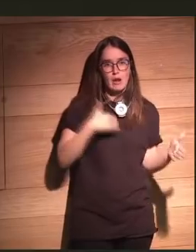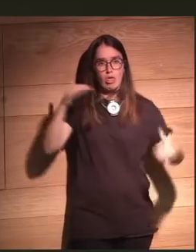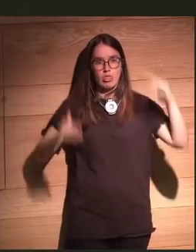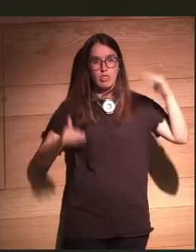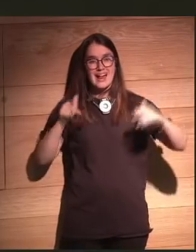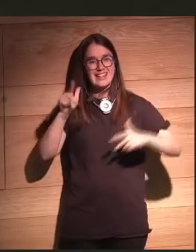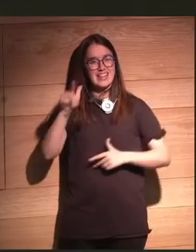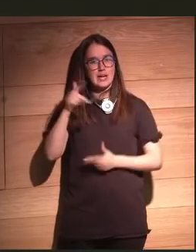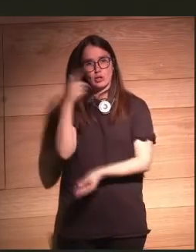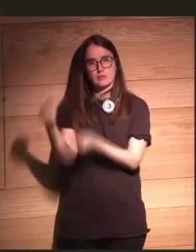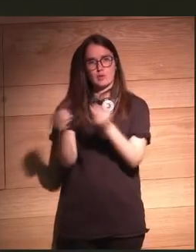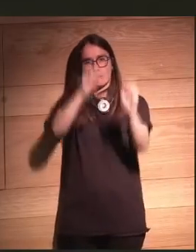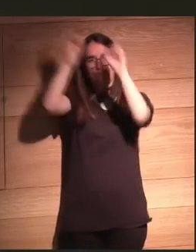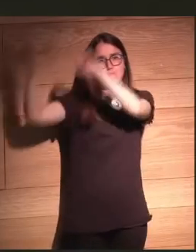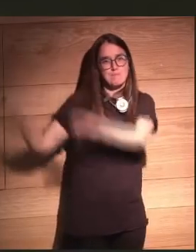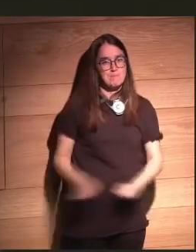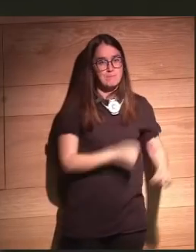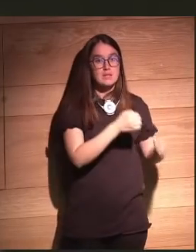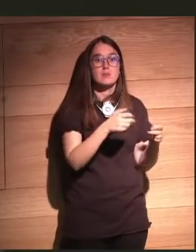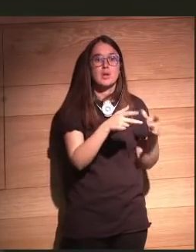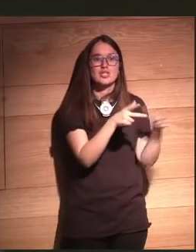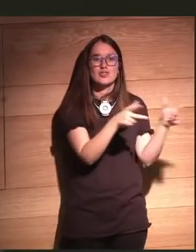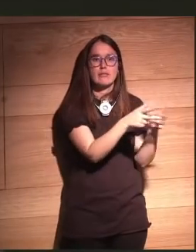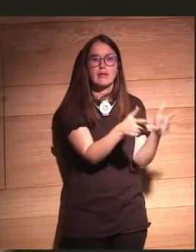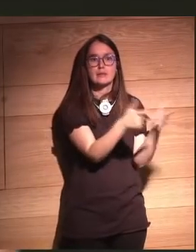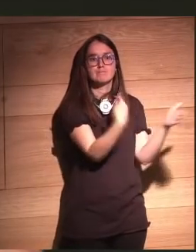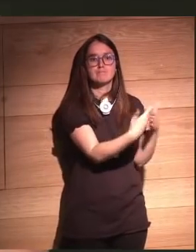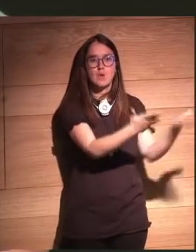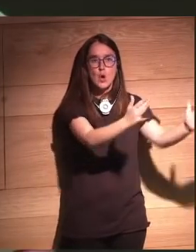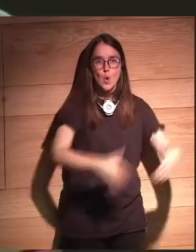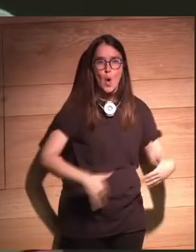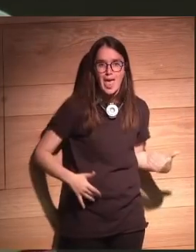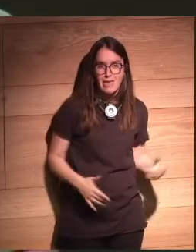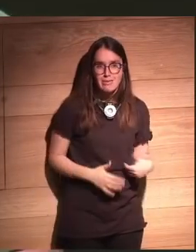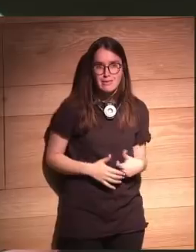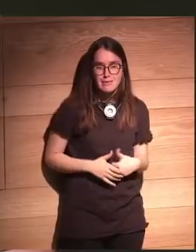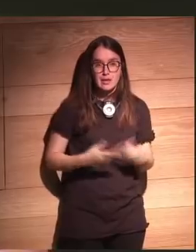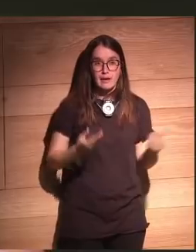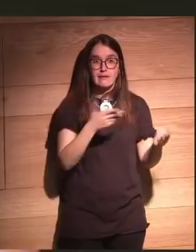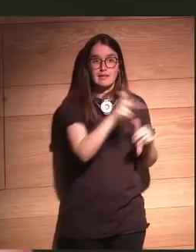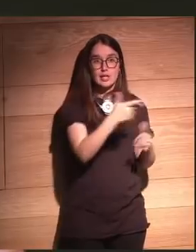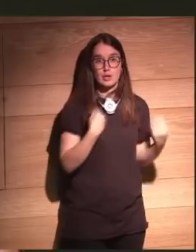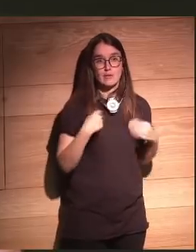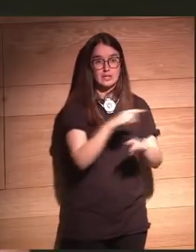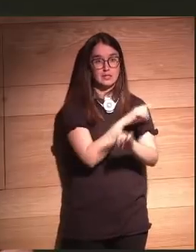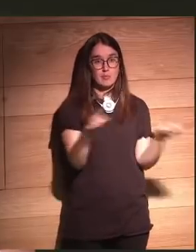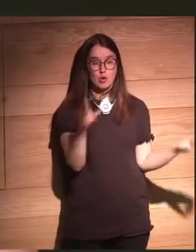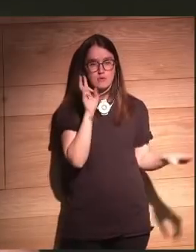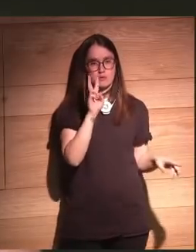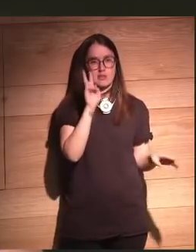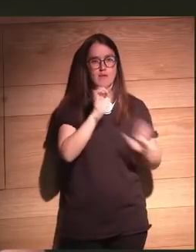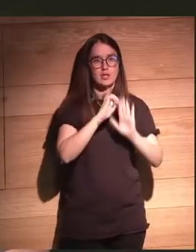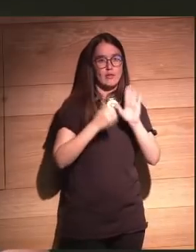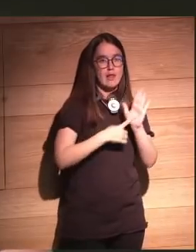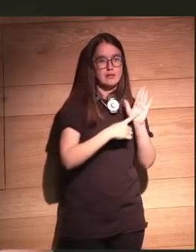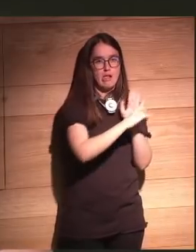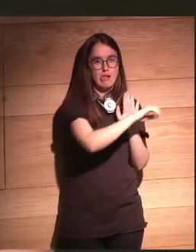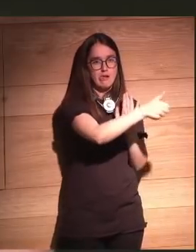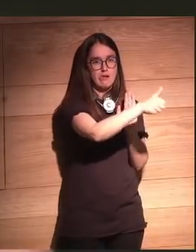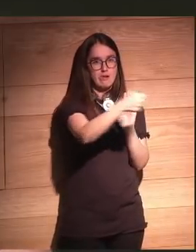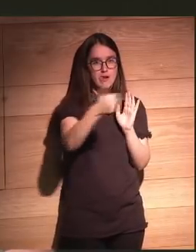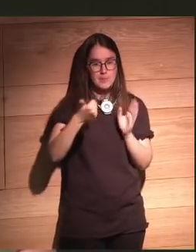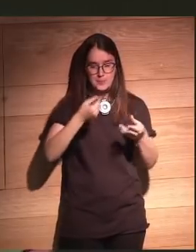el derecho a la especulación, pero no se garantiza para nada el derecho a la vivienda. Y lo vemos por todas las leyes que se han ido